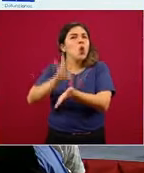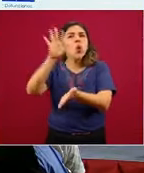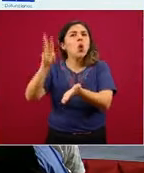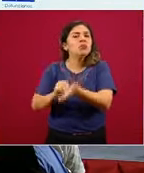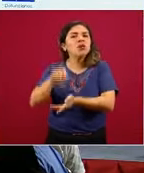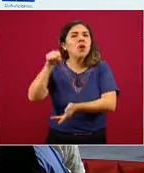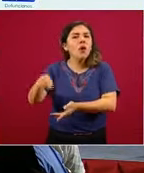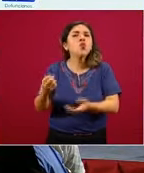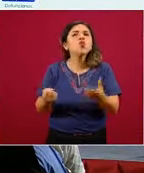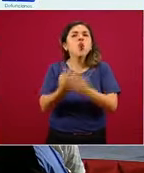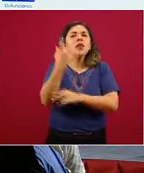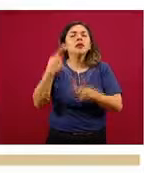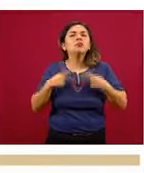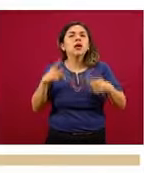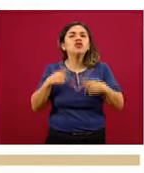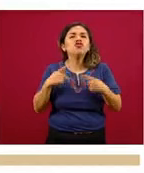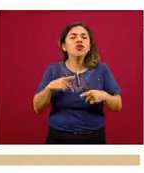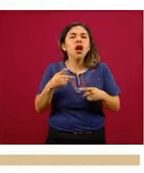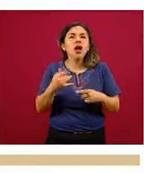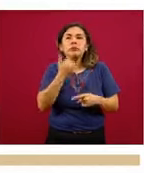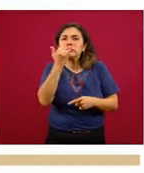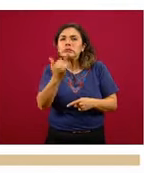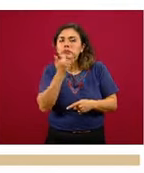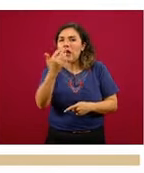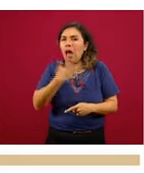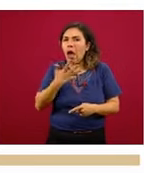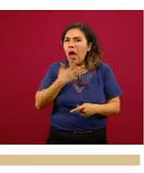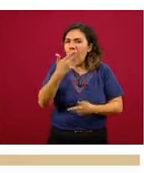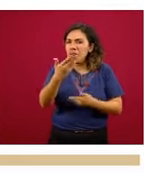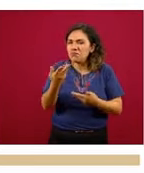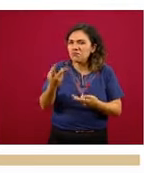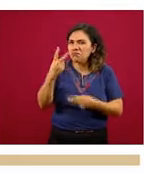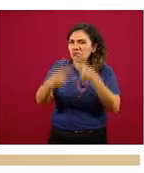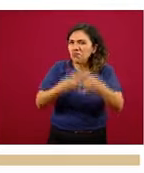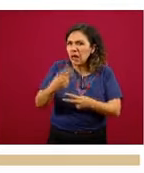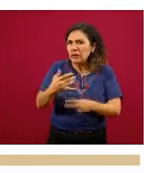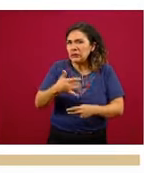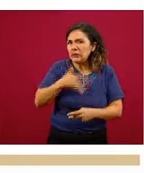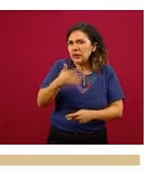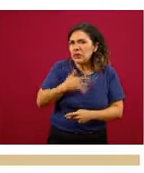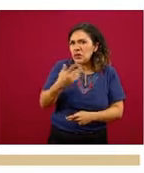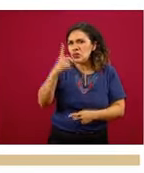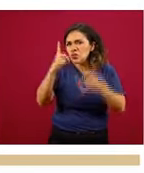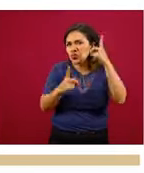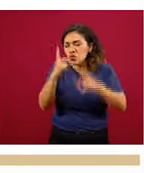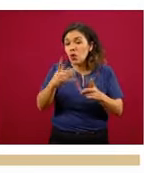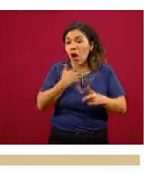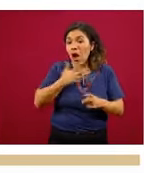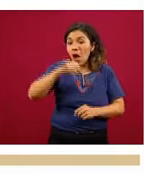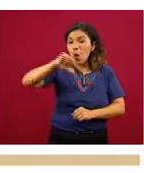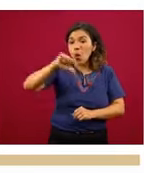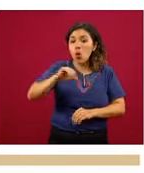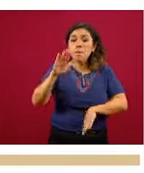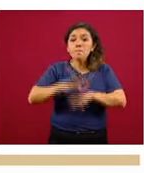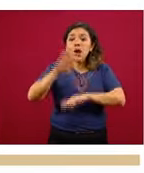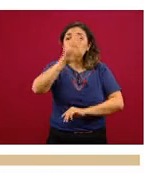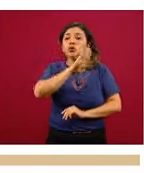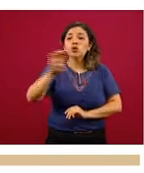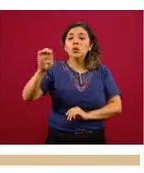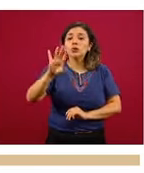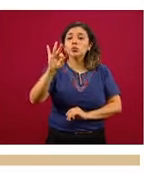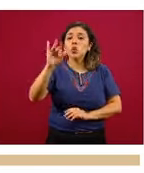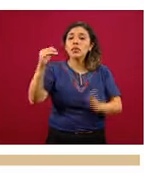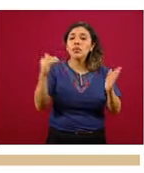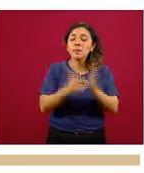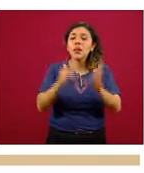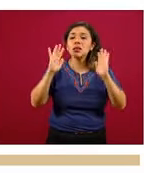los casos sospechosos que hasta el momento se han presentado. El día de hoy son poco más de 940,000 las personas